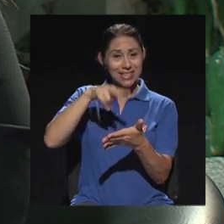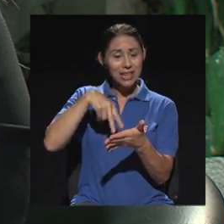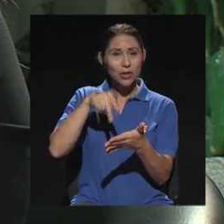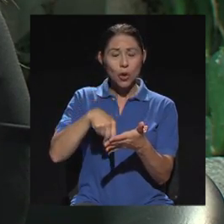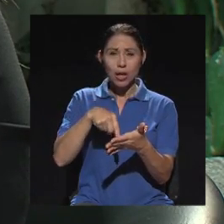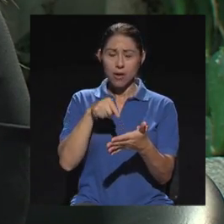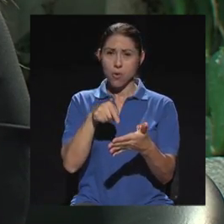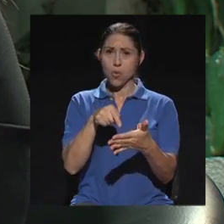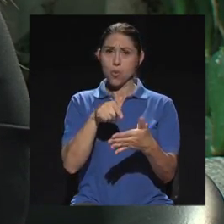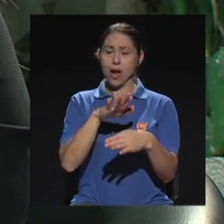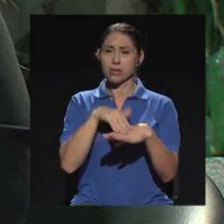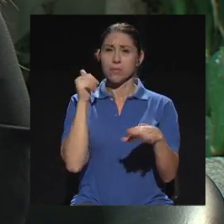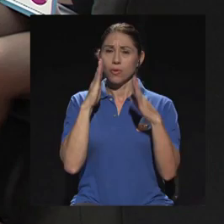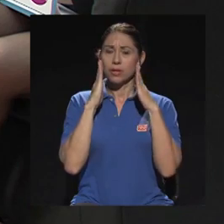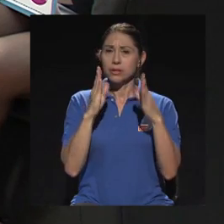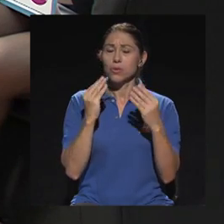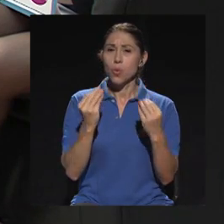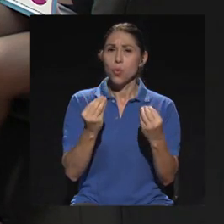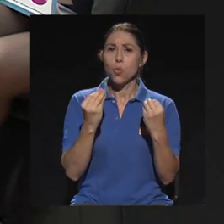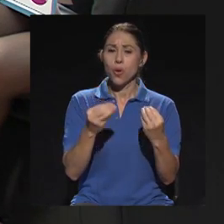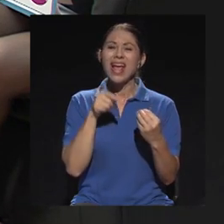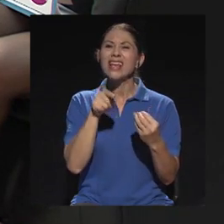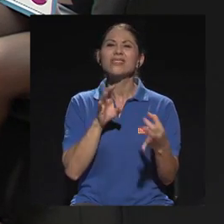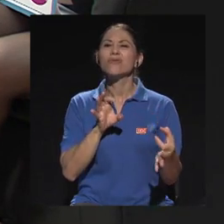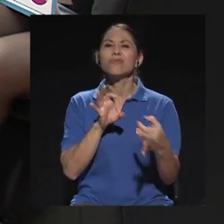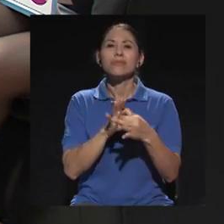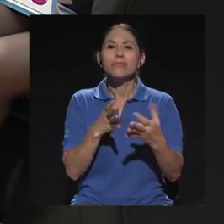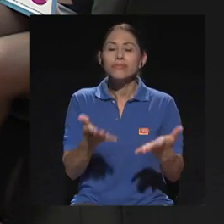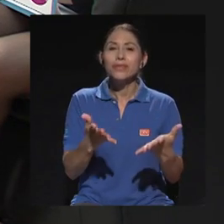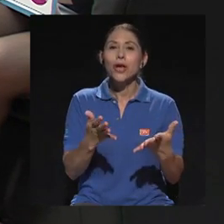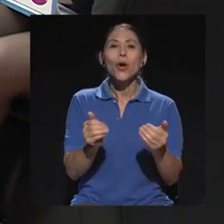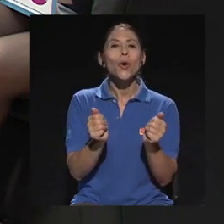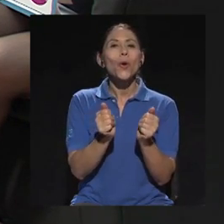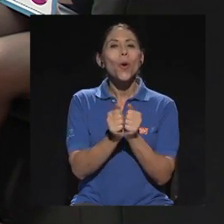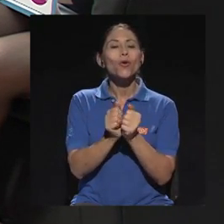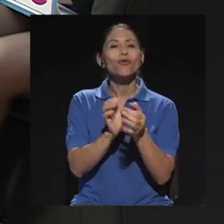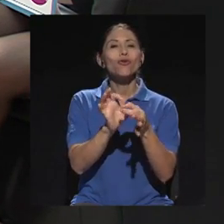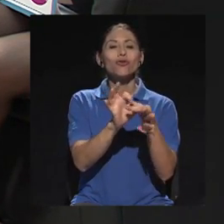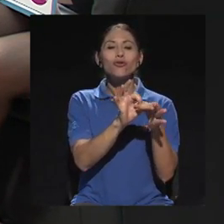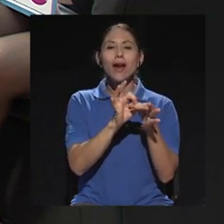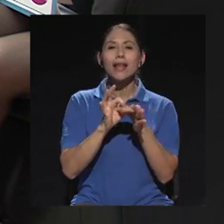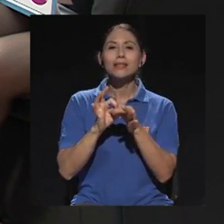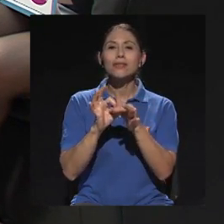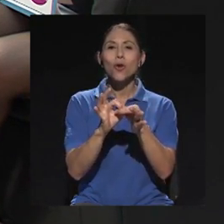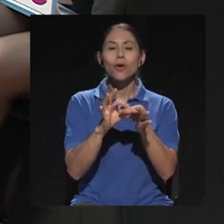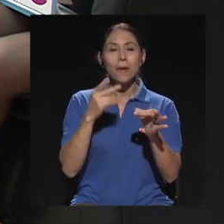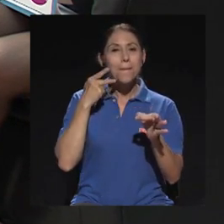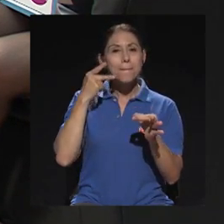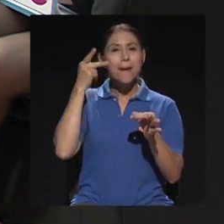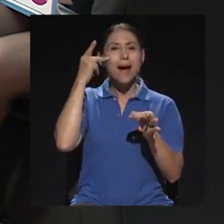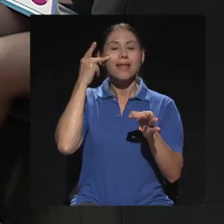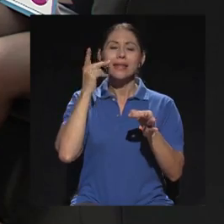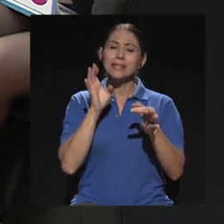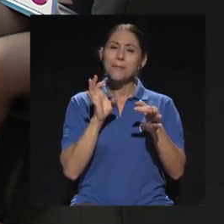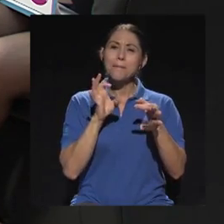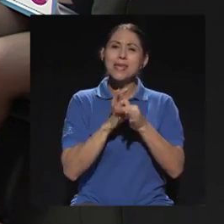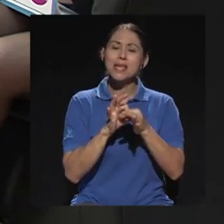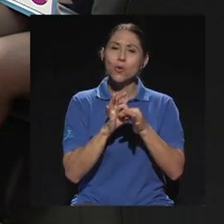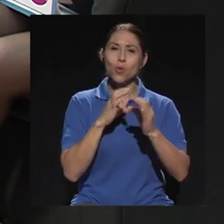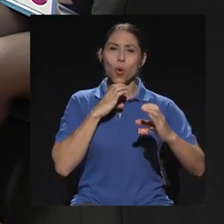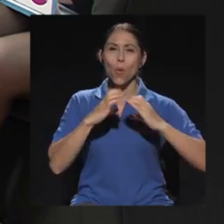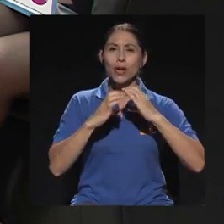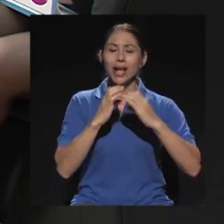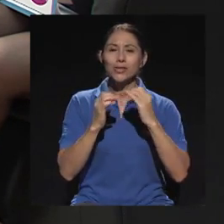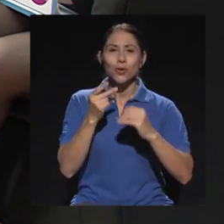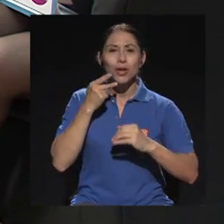llamó poderosamente la atención y tiene que ver con la relación, el vínculo y la comunicación de los padres cuando, por ejemplo, el